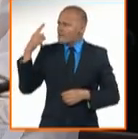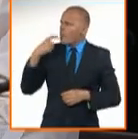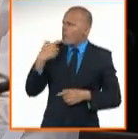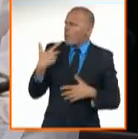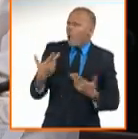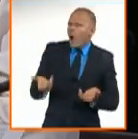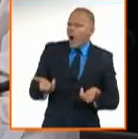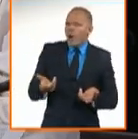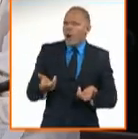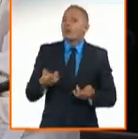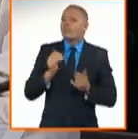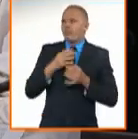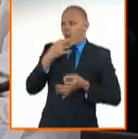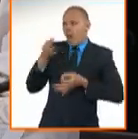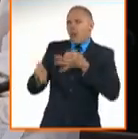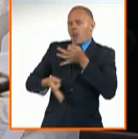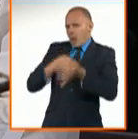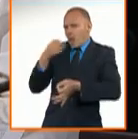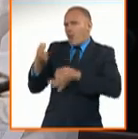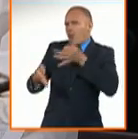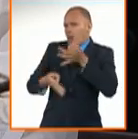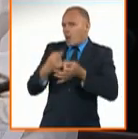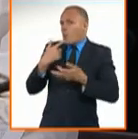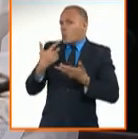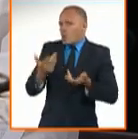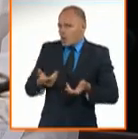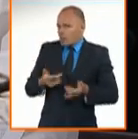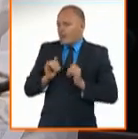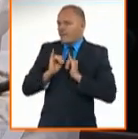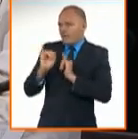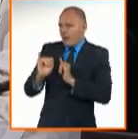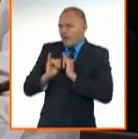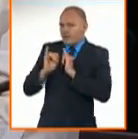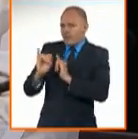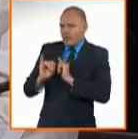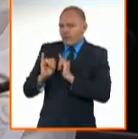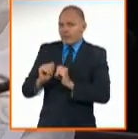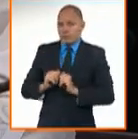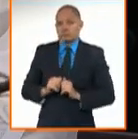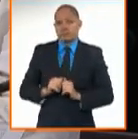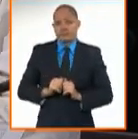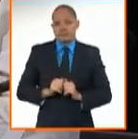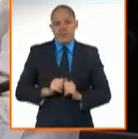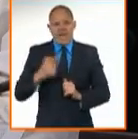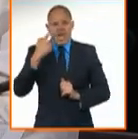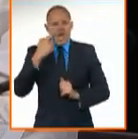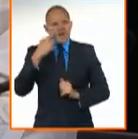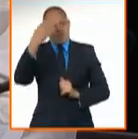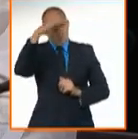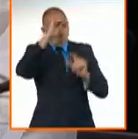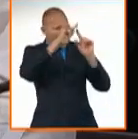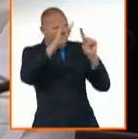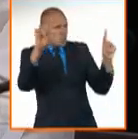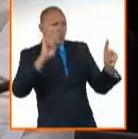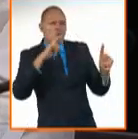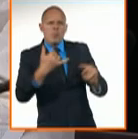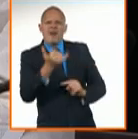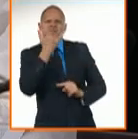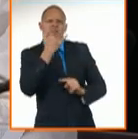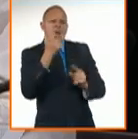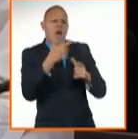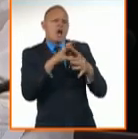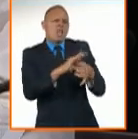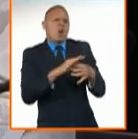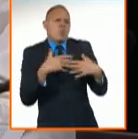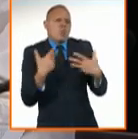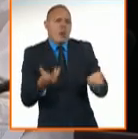tiempo de introducción mayor que tuvimos en el país en el circuito que más afectó la causa de esa afectación de nuevo también incide y